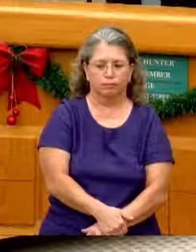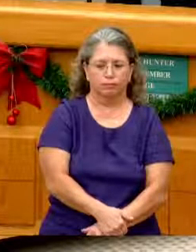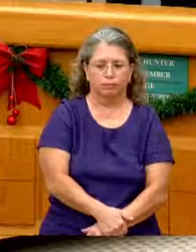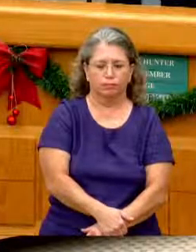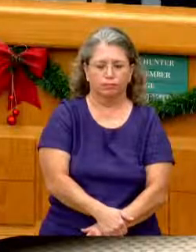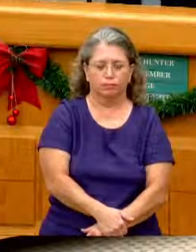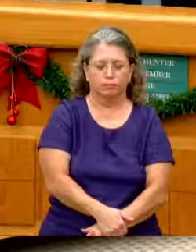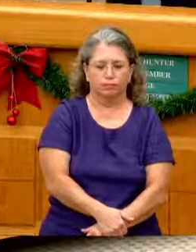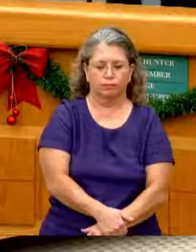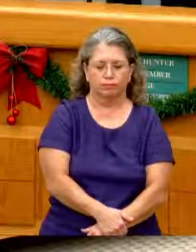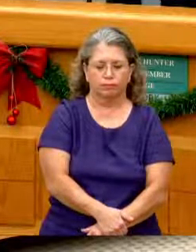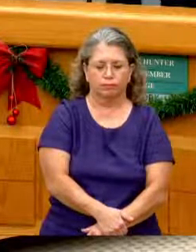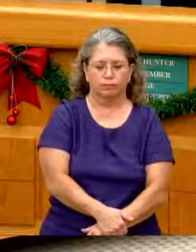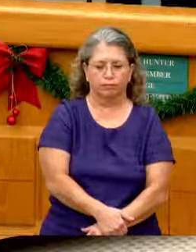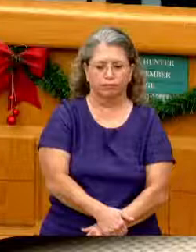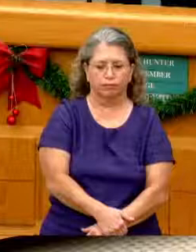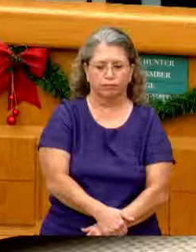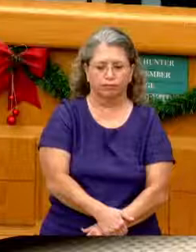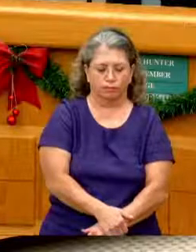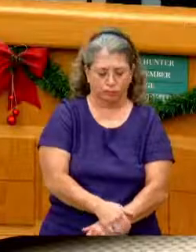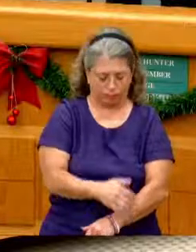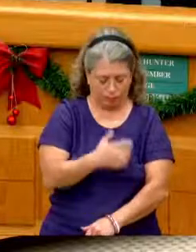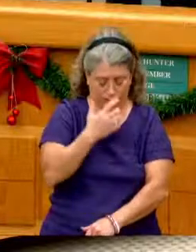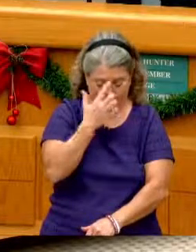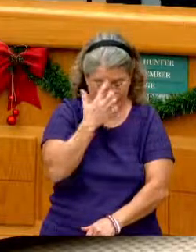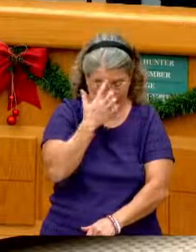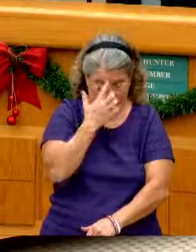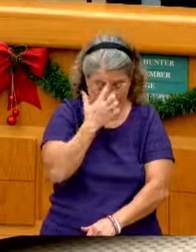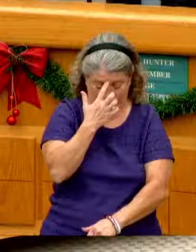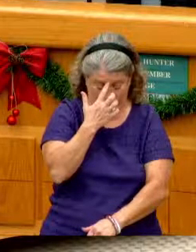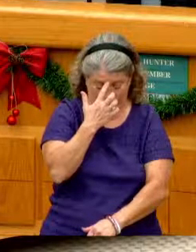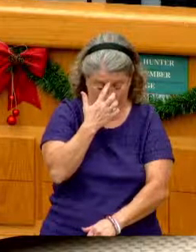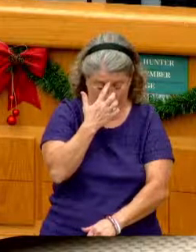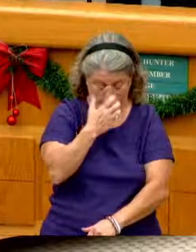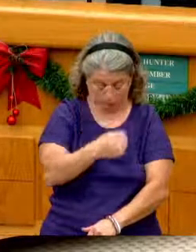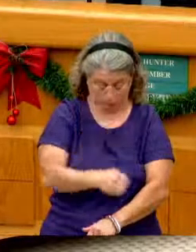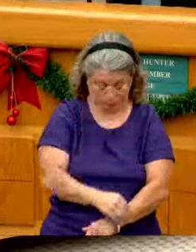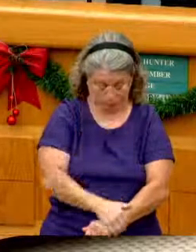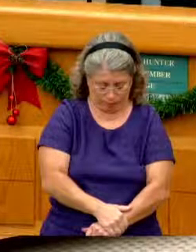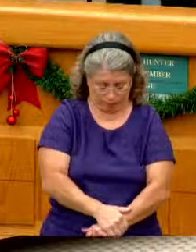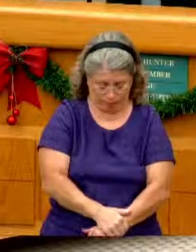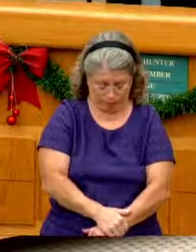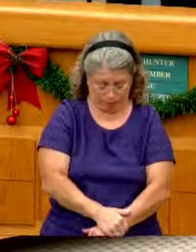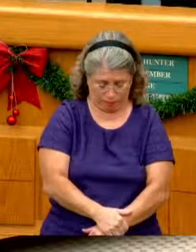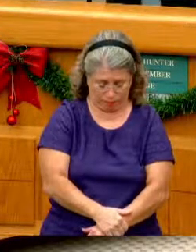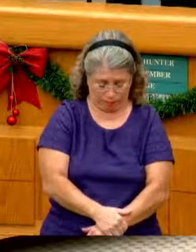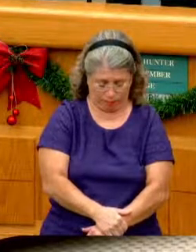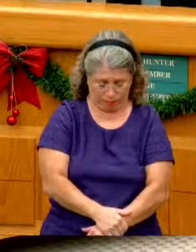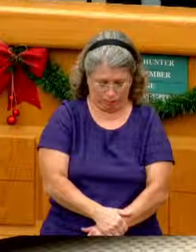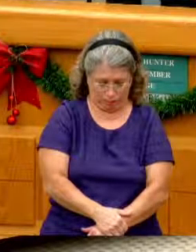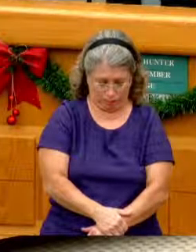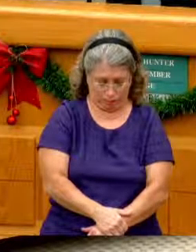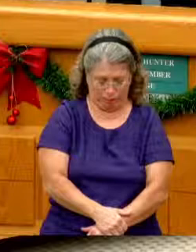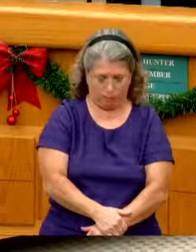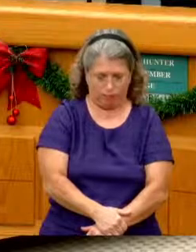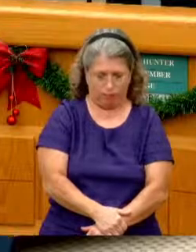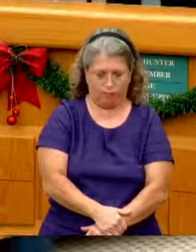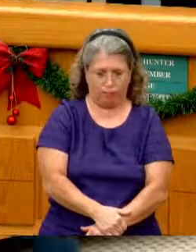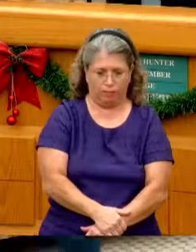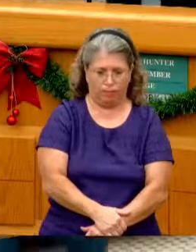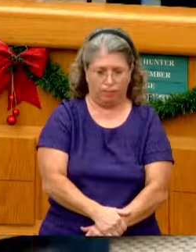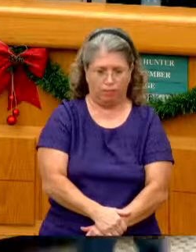una vez que esté disponible. Estoy orgullosa de todo el trabajo que se está realizando a la ciudad de Robstown, a la ciudad de Corpus Christi y el condado de